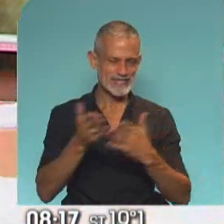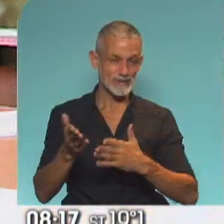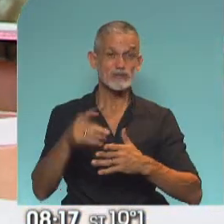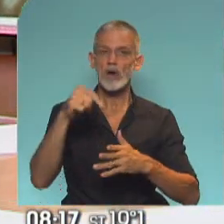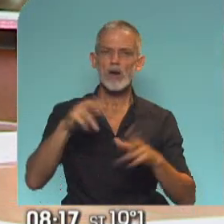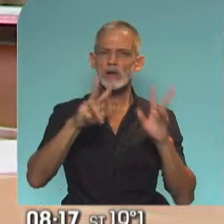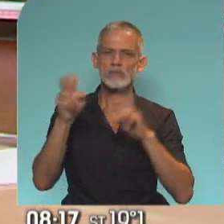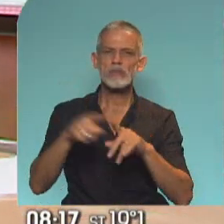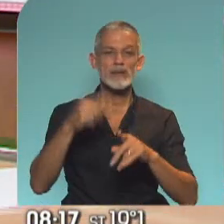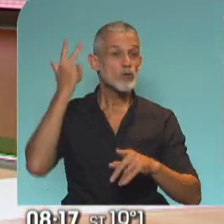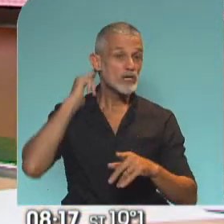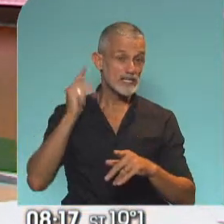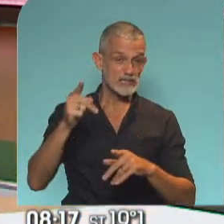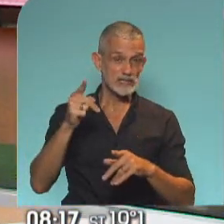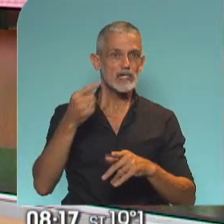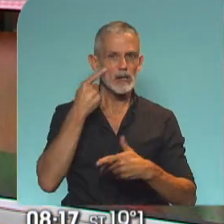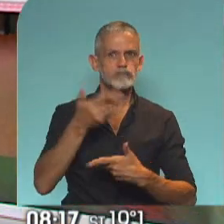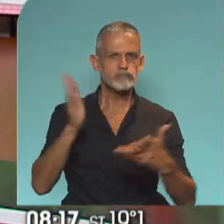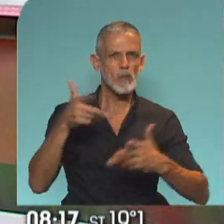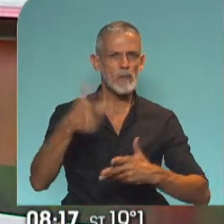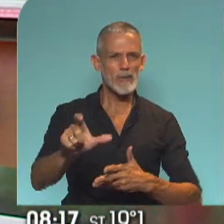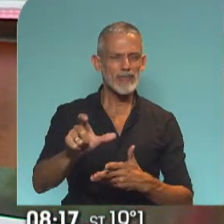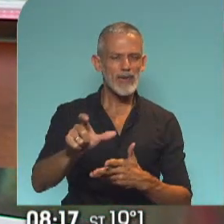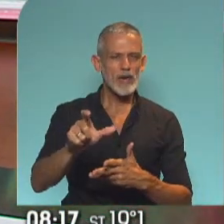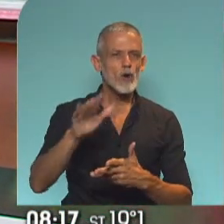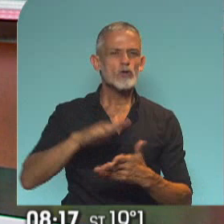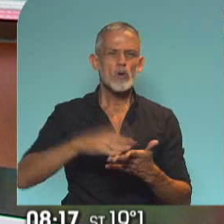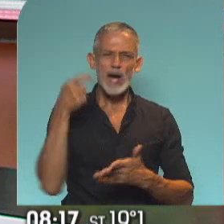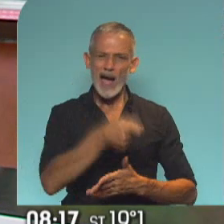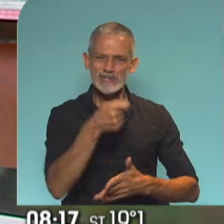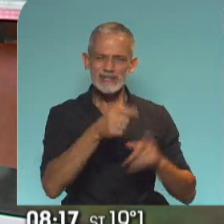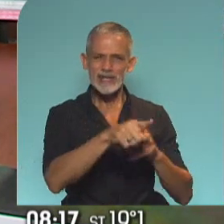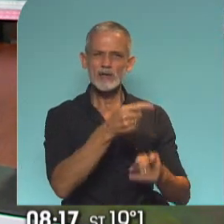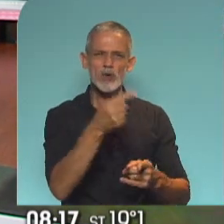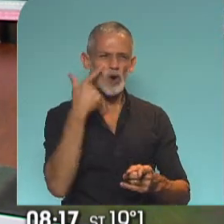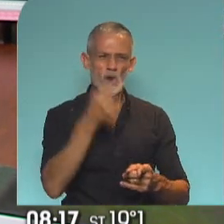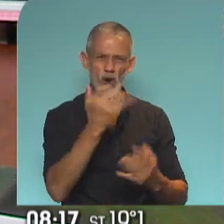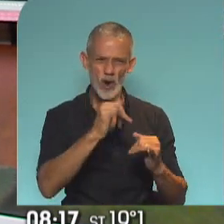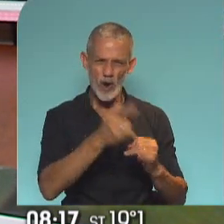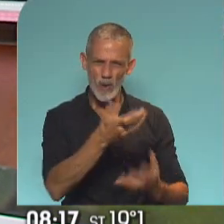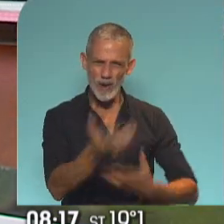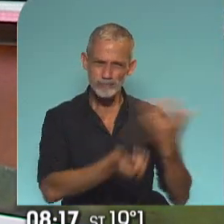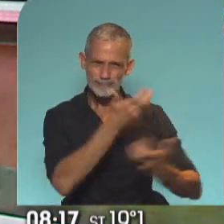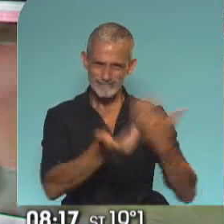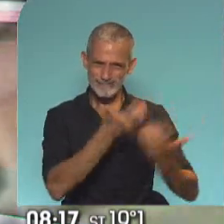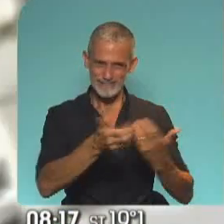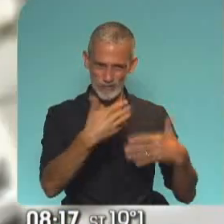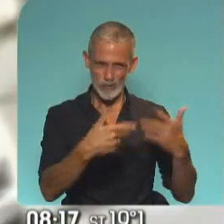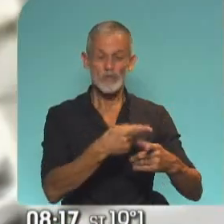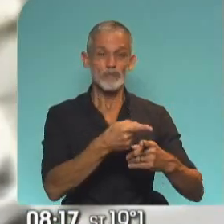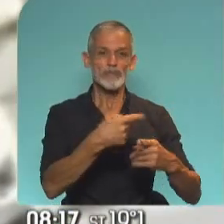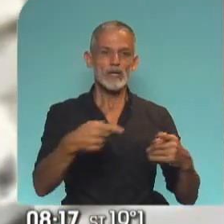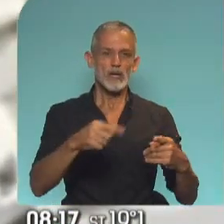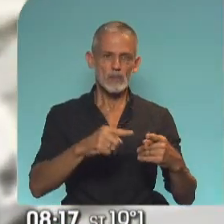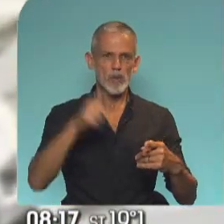Nos ocupamos de lo sucedido en Chile. Se acaba de conocer un nuevo video del asesinato de un malabarista por parte de un efectivo de la Fuerza